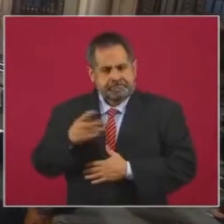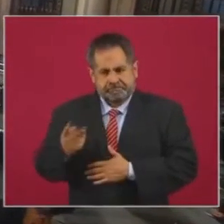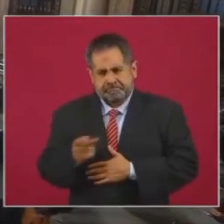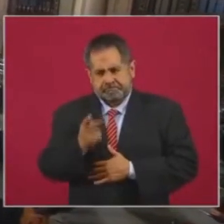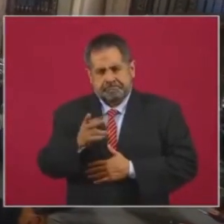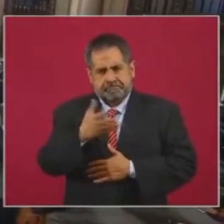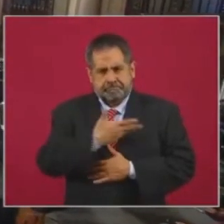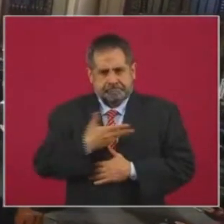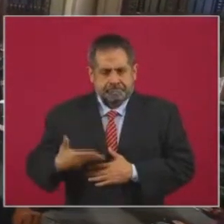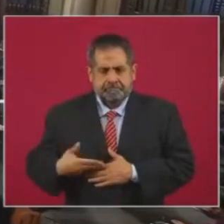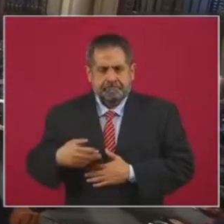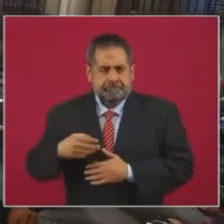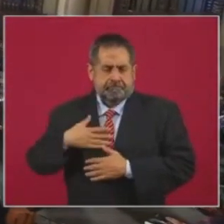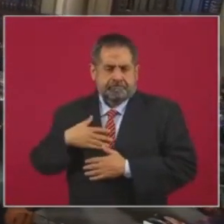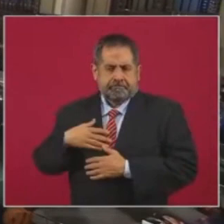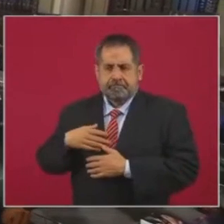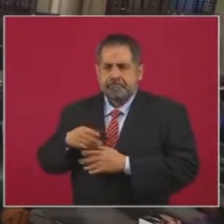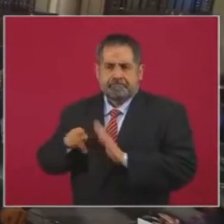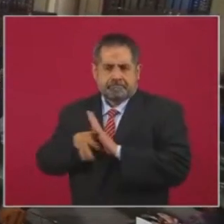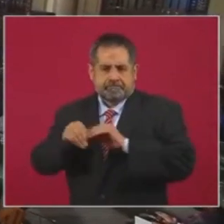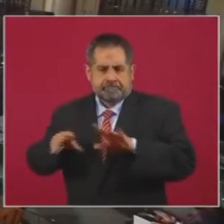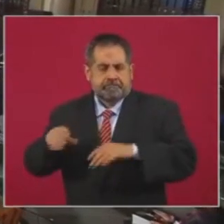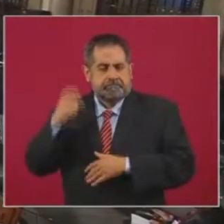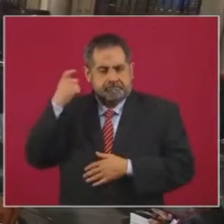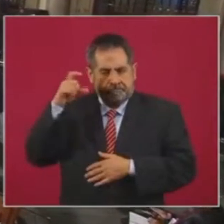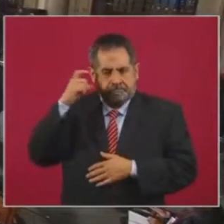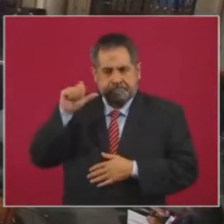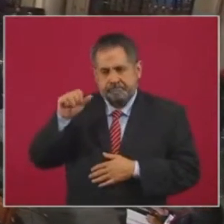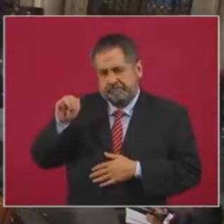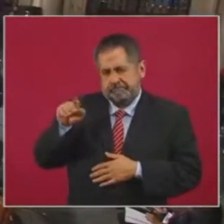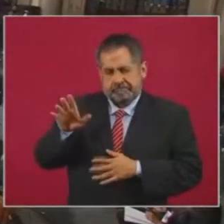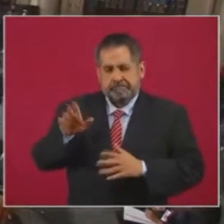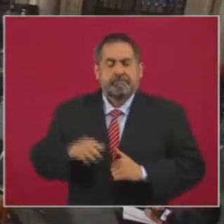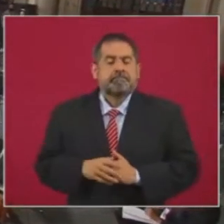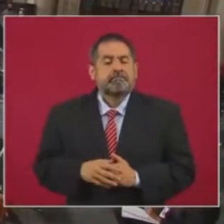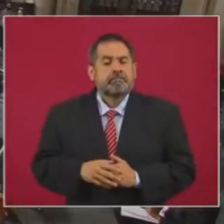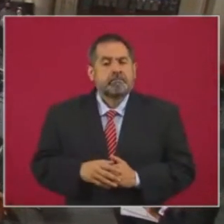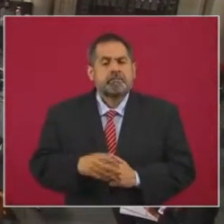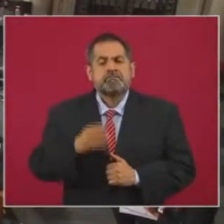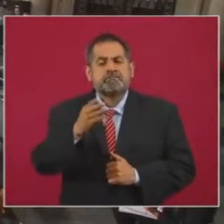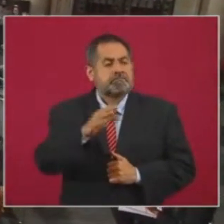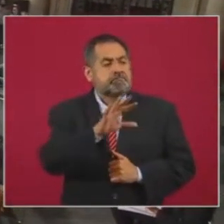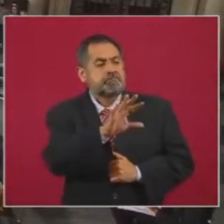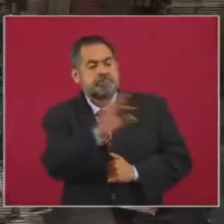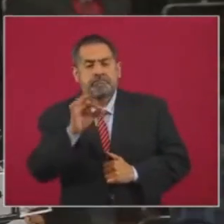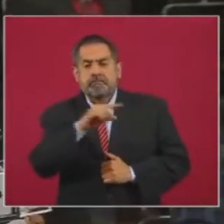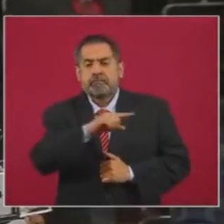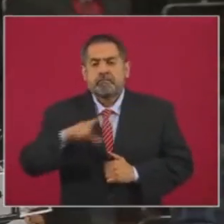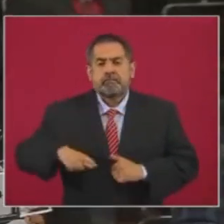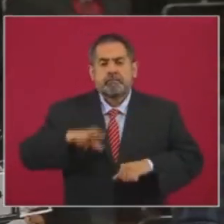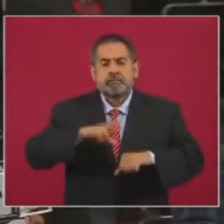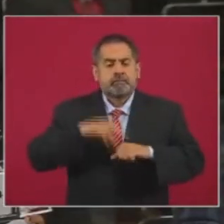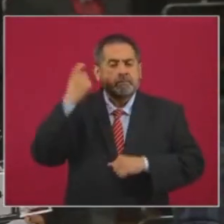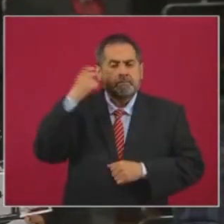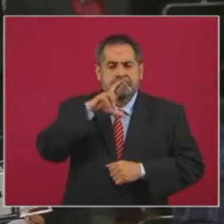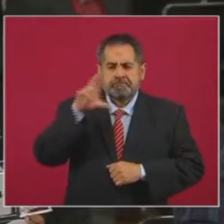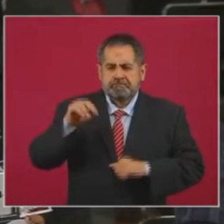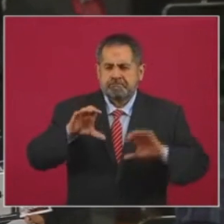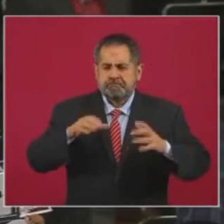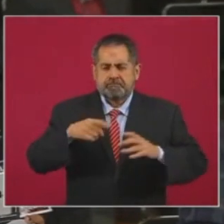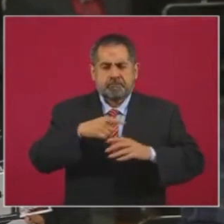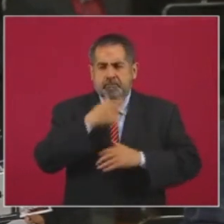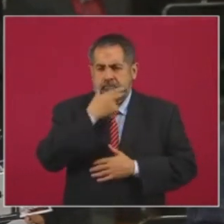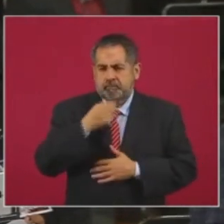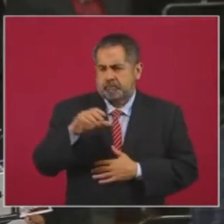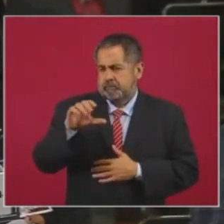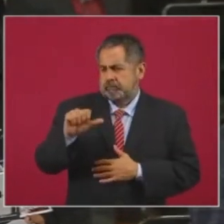informativo en Querétaro, es ahora AM. Presidente, con el nombramiento del gobernador de Quintana Roo, Carlos